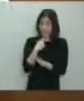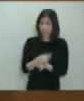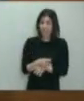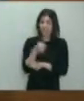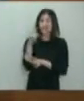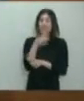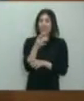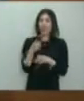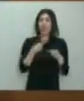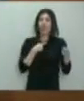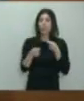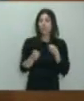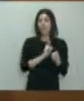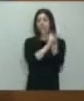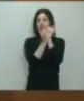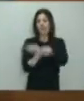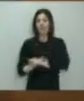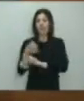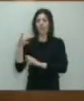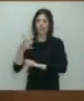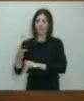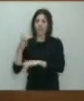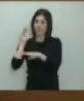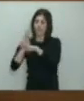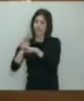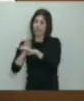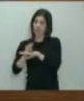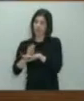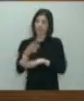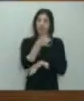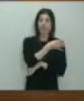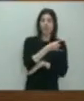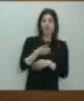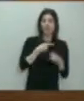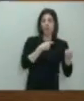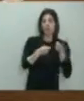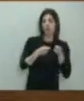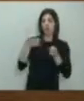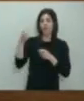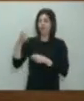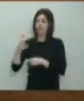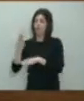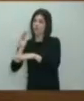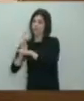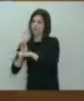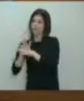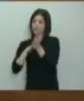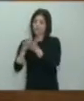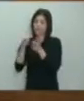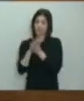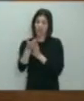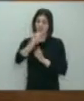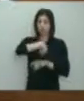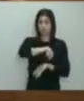deuda comercial por deuda financiera. Deuda comercial por deuda financiera.